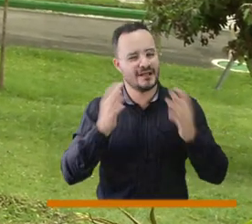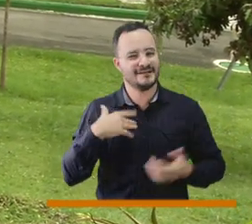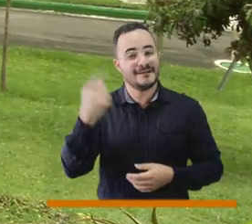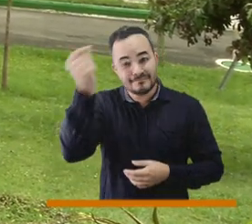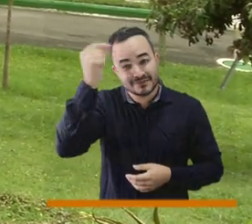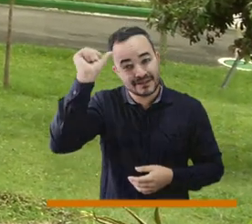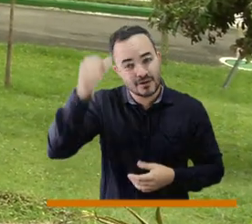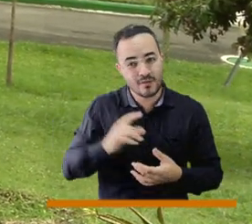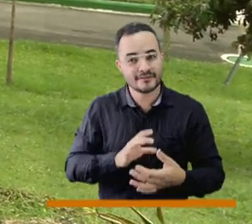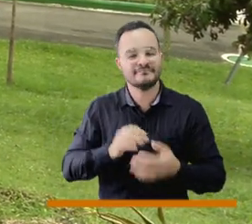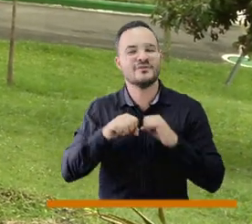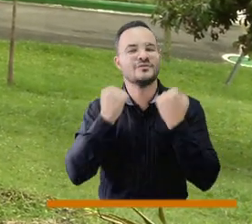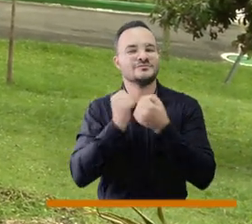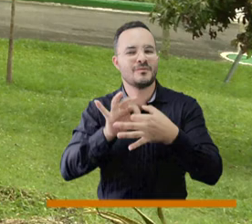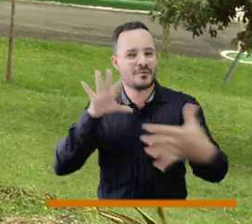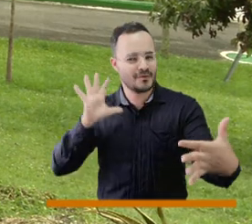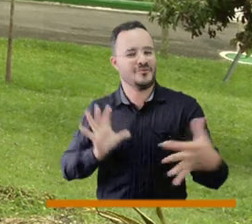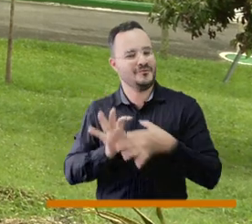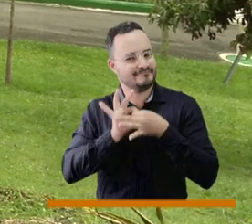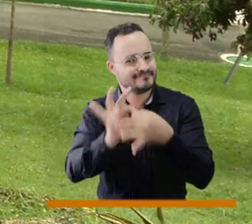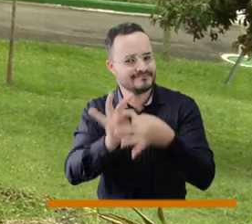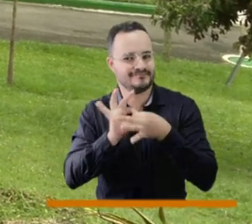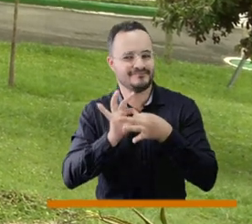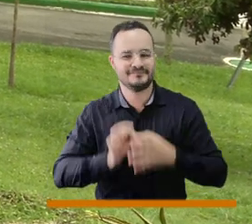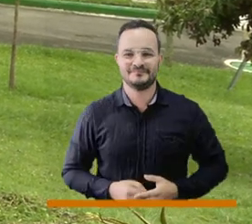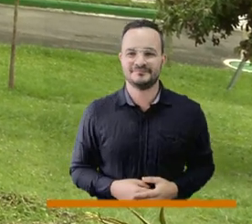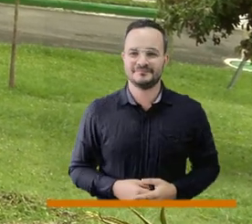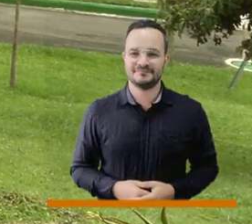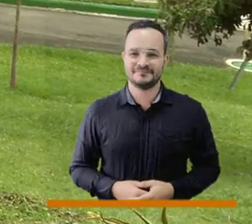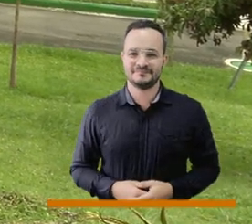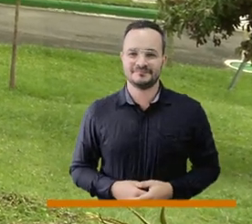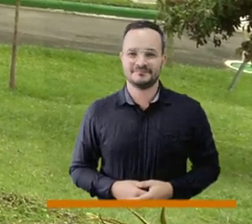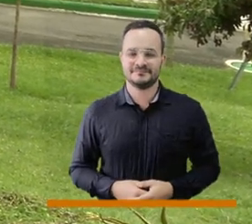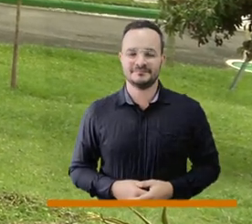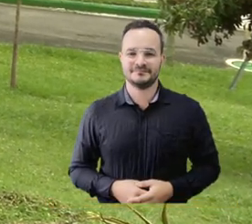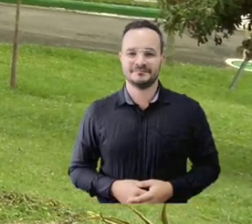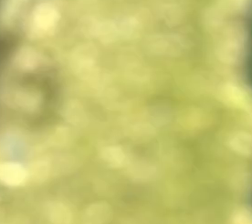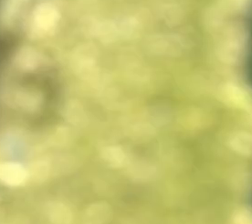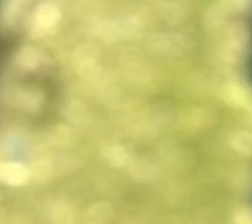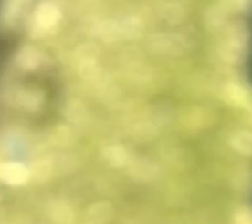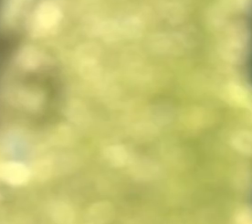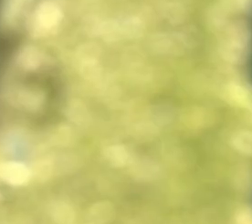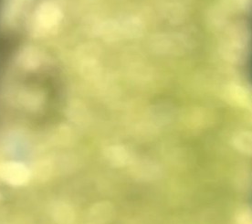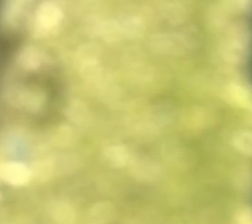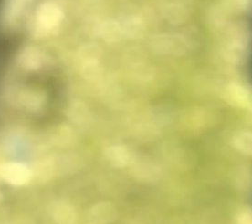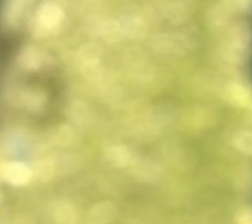nuestros animales de compañía. Por eso hoy decimos que el consejo somos tú y yo.